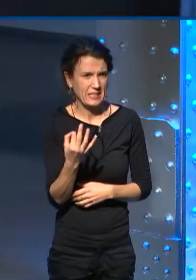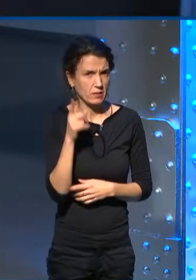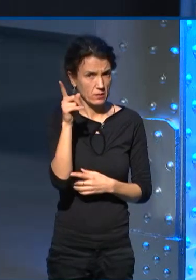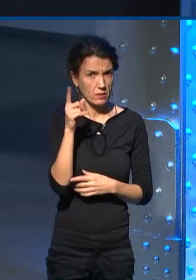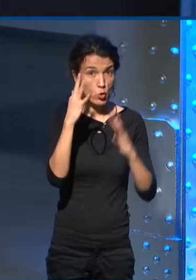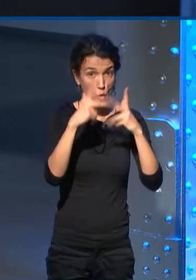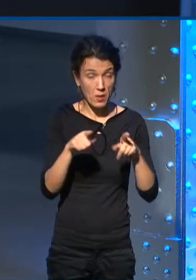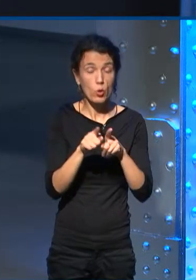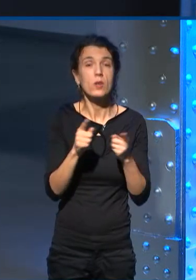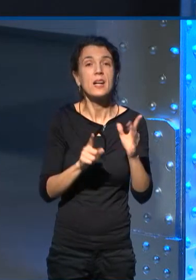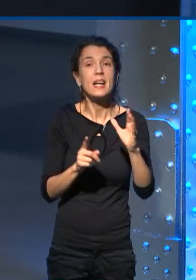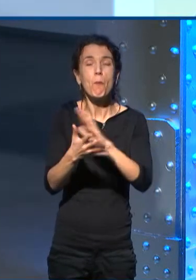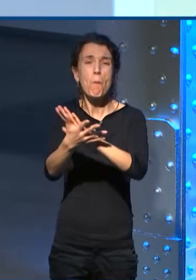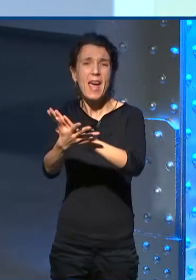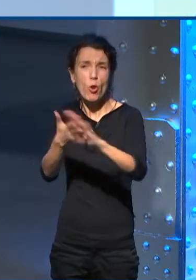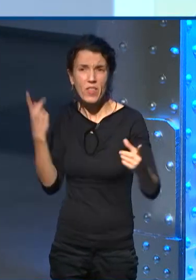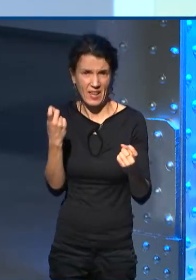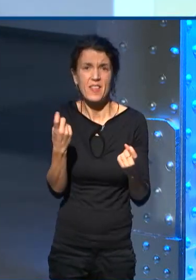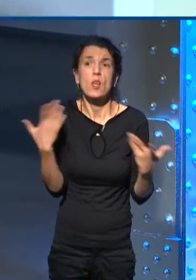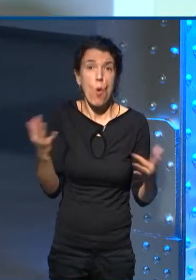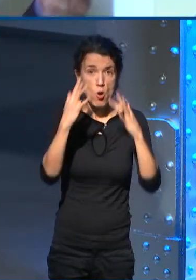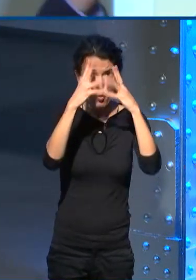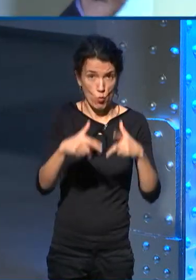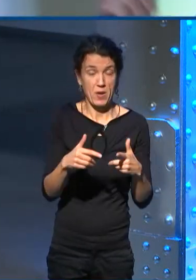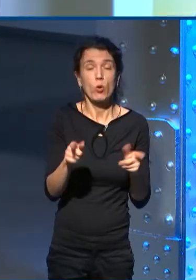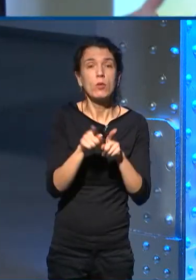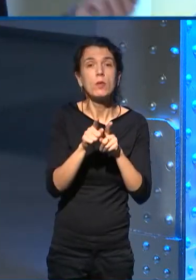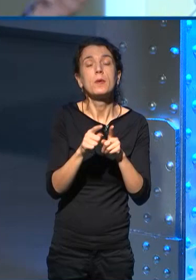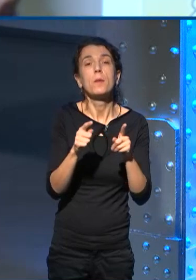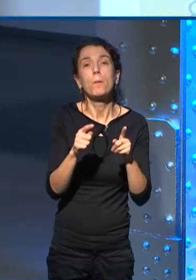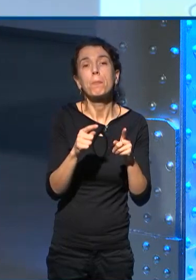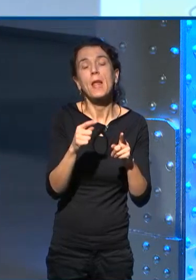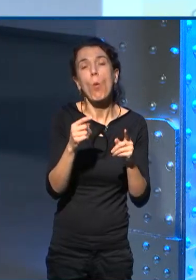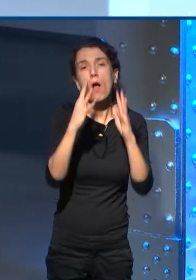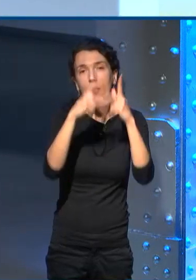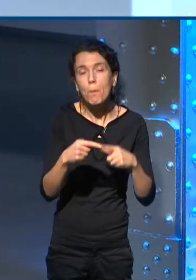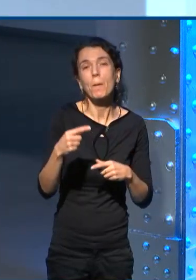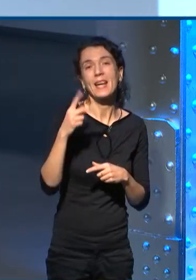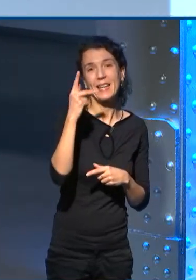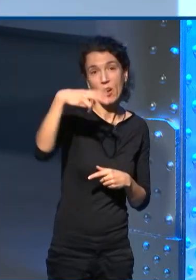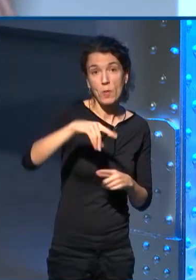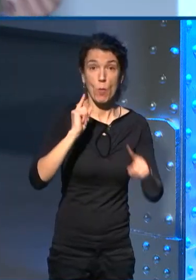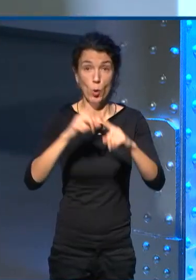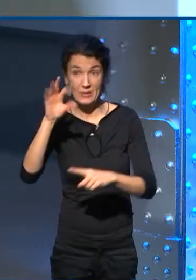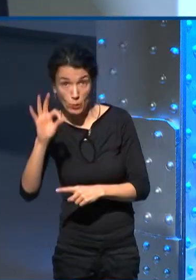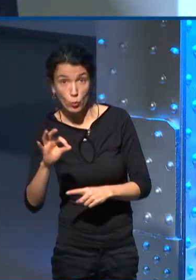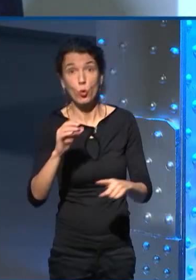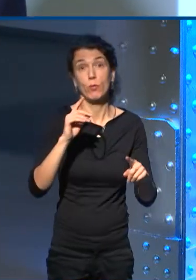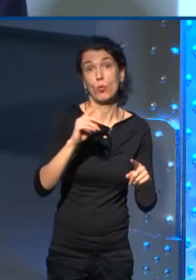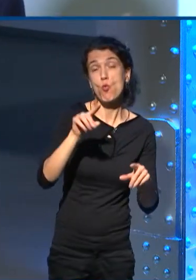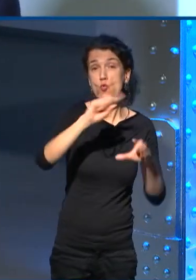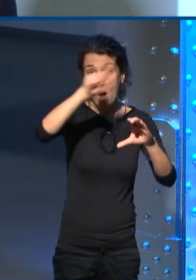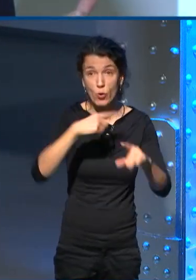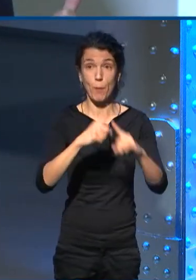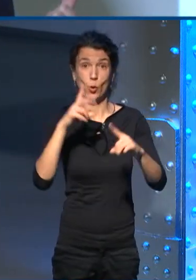números son esos incrementos de velocidad que necesitamos y están medidos en kilómetros por segundo. Es decir, si lo multiplican por los segundos que tiene una hora,